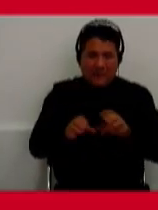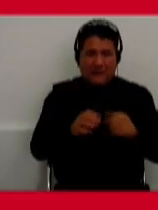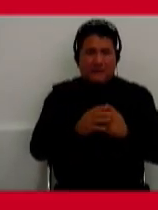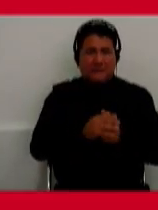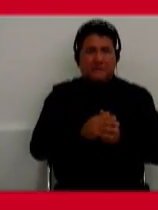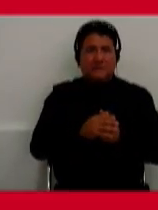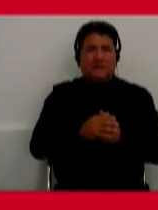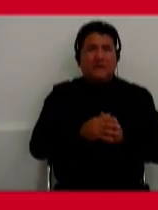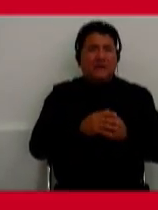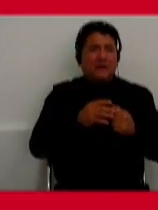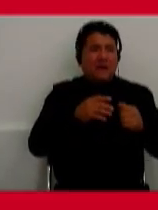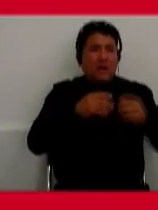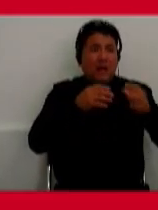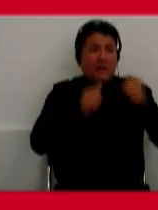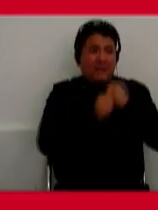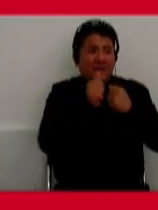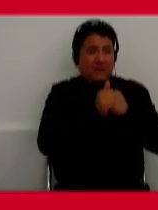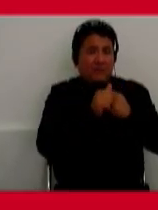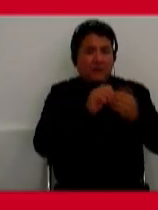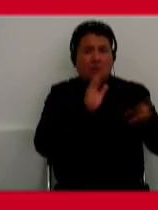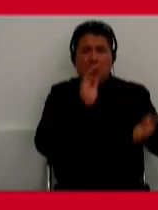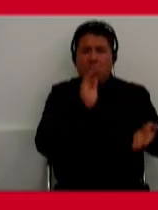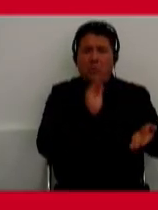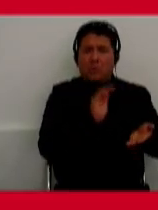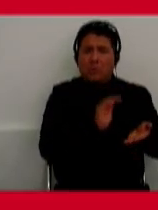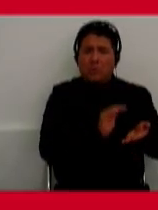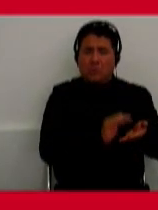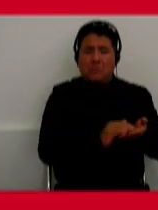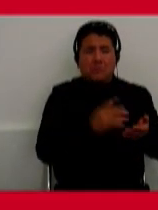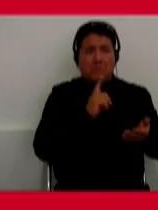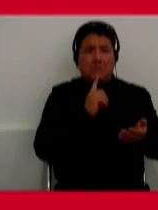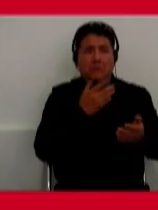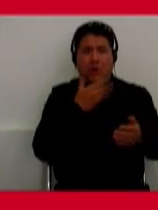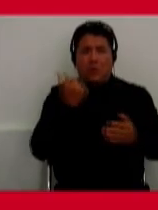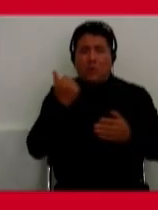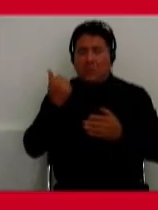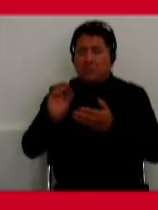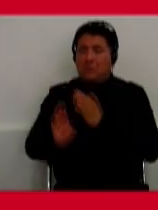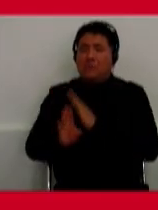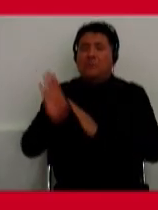incidentes ha reducido considerablemente en cuanto a desprendimiento de roca, ¿no? Bien,